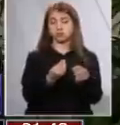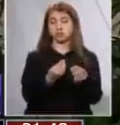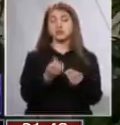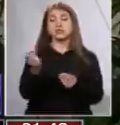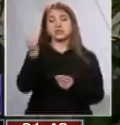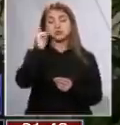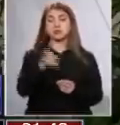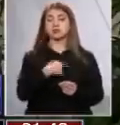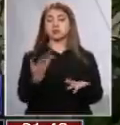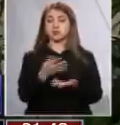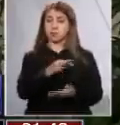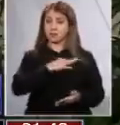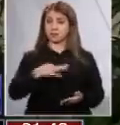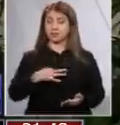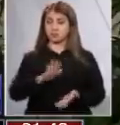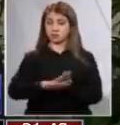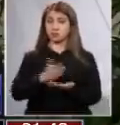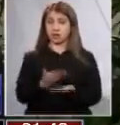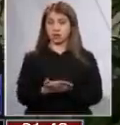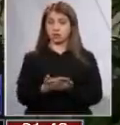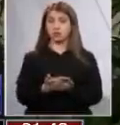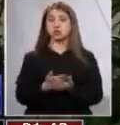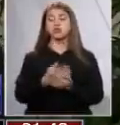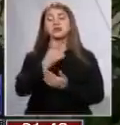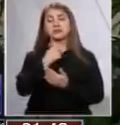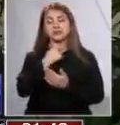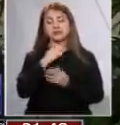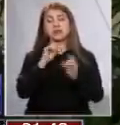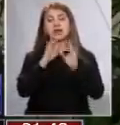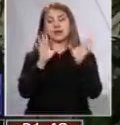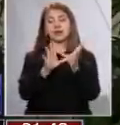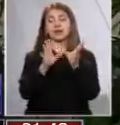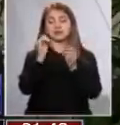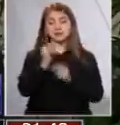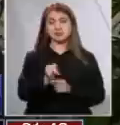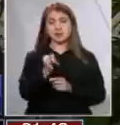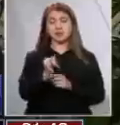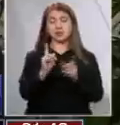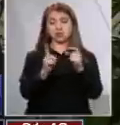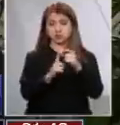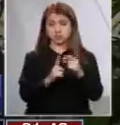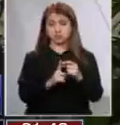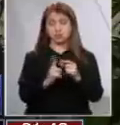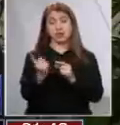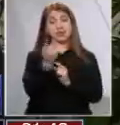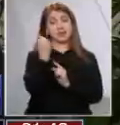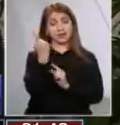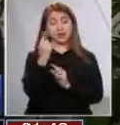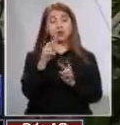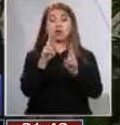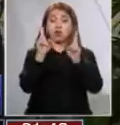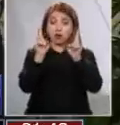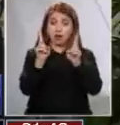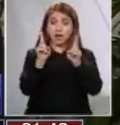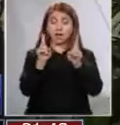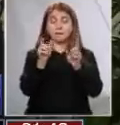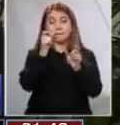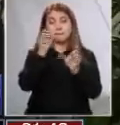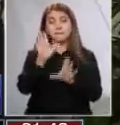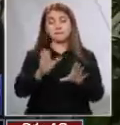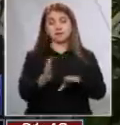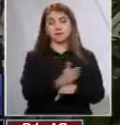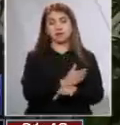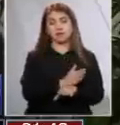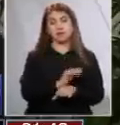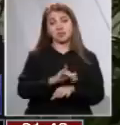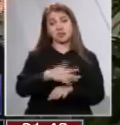sepan de que nosotros como Ministerio de Salud nos interesa aclarar siempre los conceptos en general. Ojalá prevenir antes